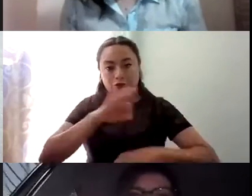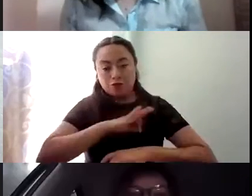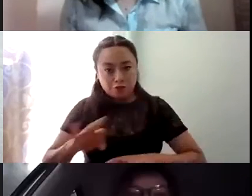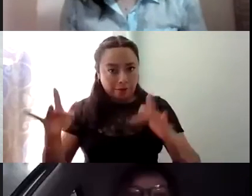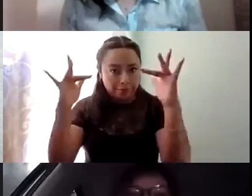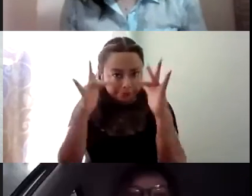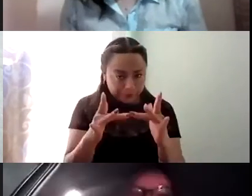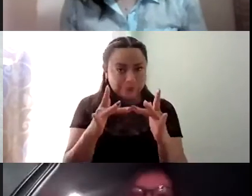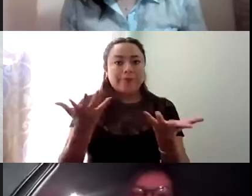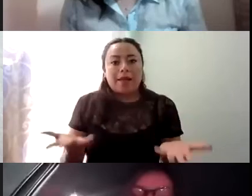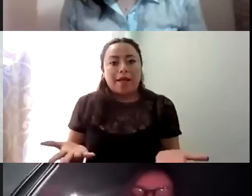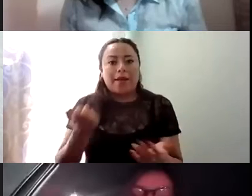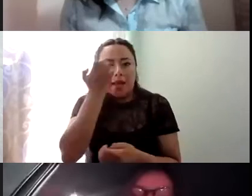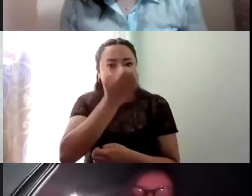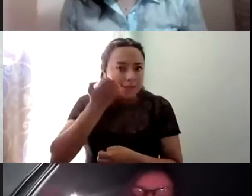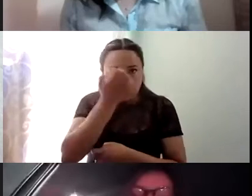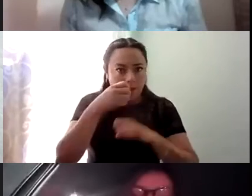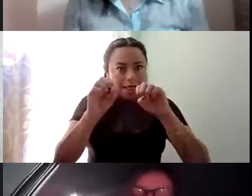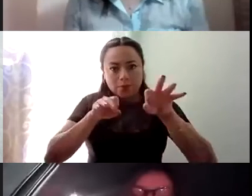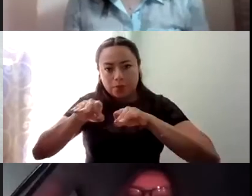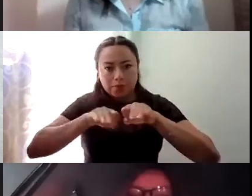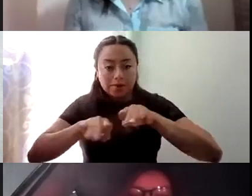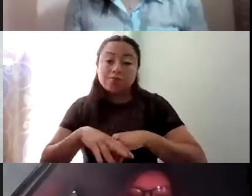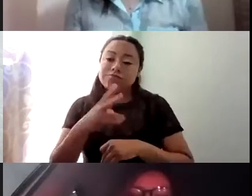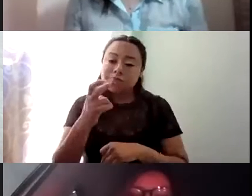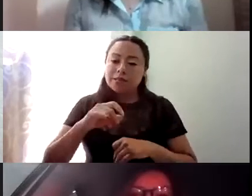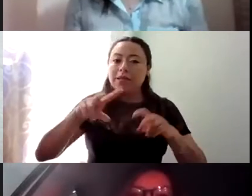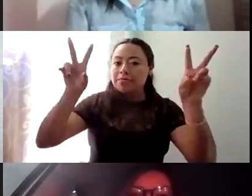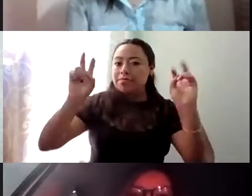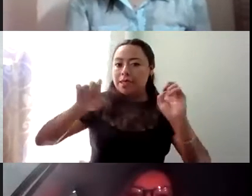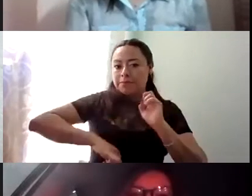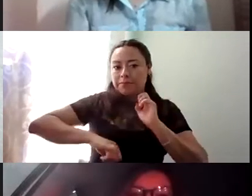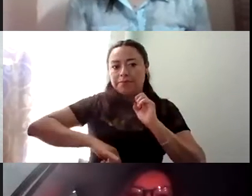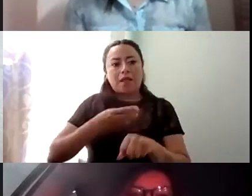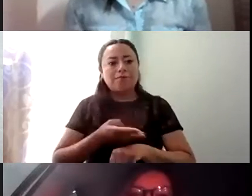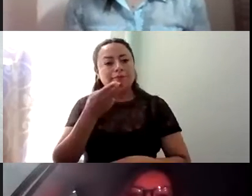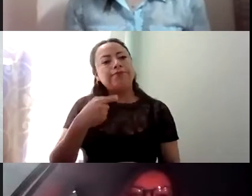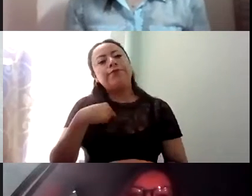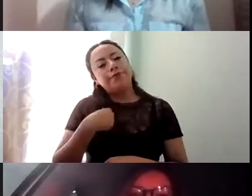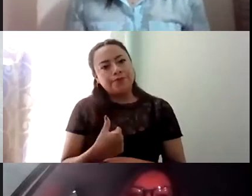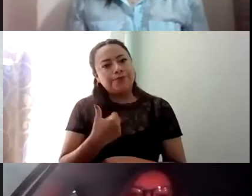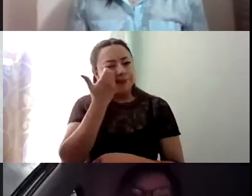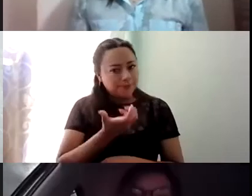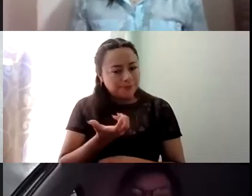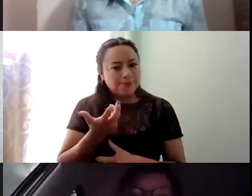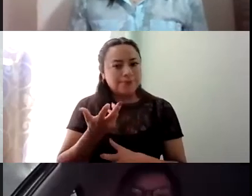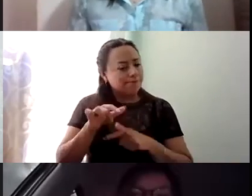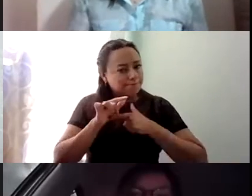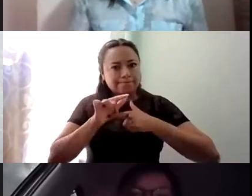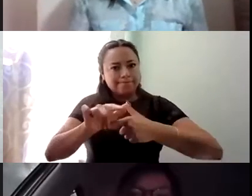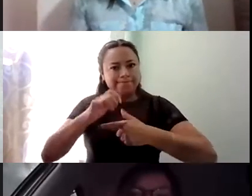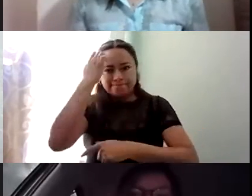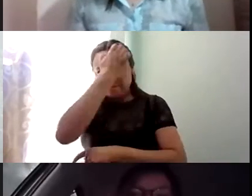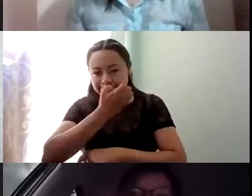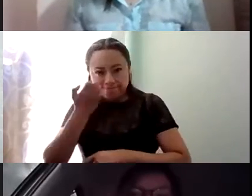escuela como unos a los otros y pudiéndose cuidar. Entonces, bueno, es un tema muy interesante que me gustaría continuar explorando y que me gustaría